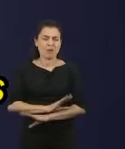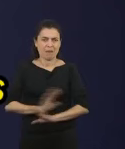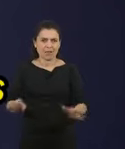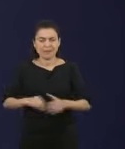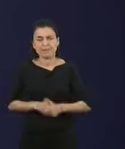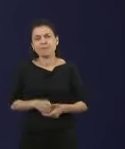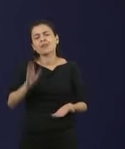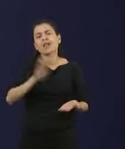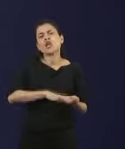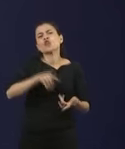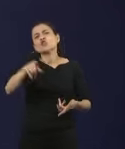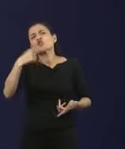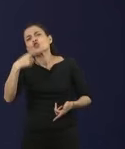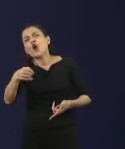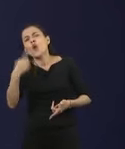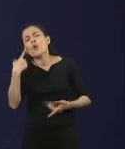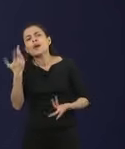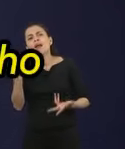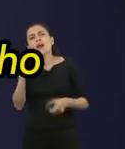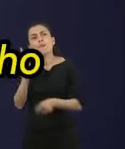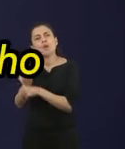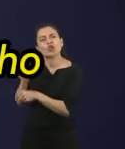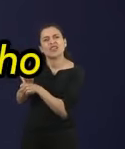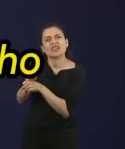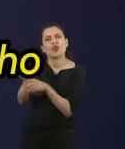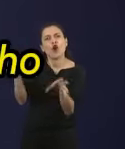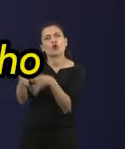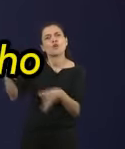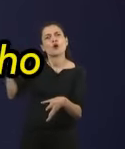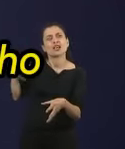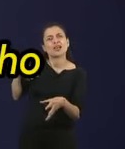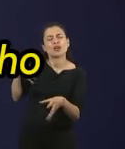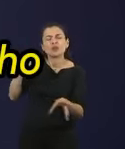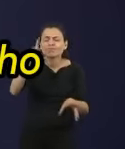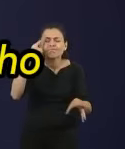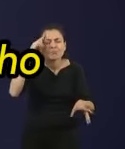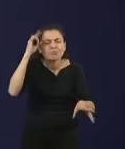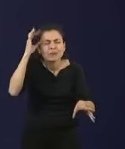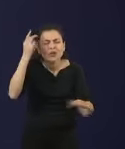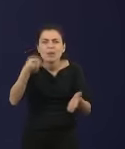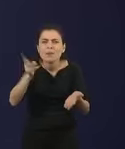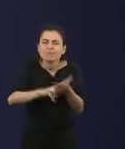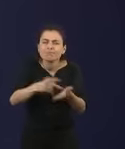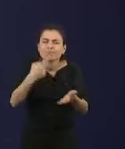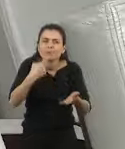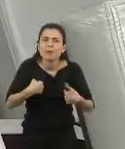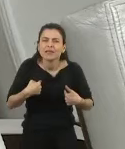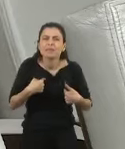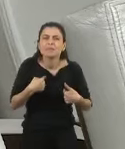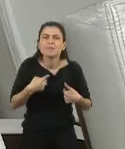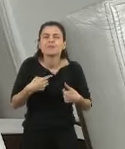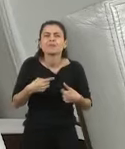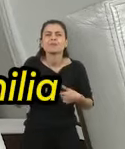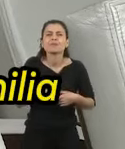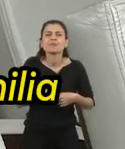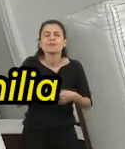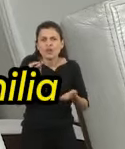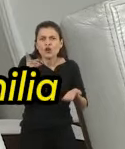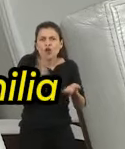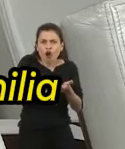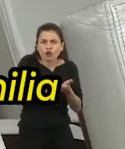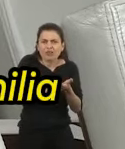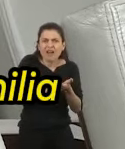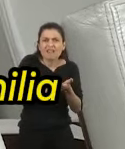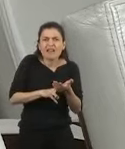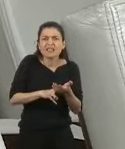de los ricos el perdoname me repetís lo que me habías dicho de los ricos que fugan igual te reitero si Tenés